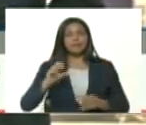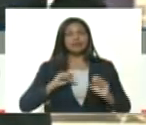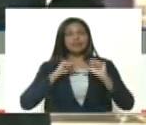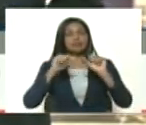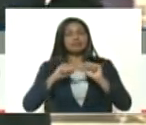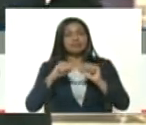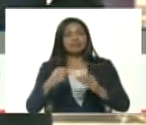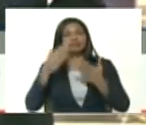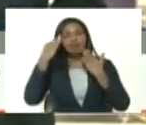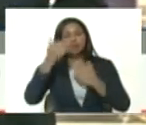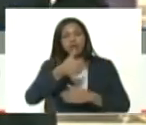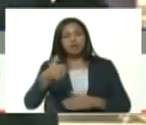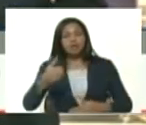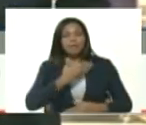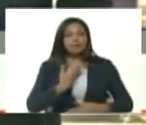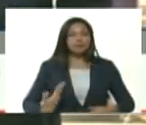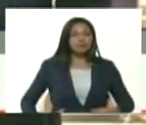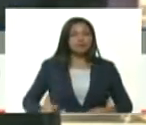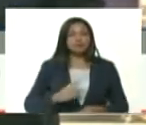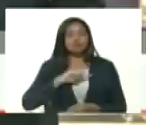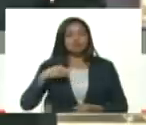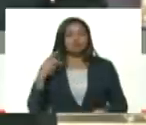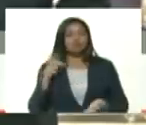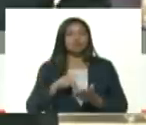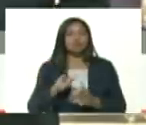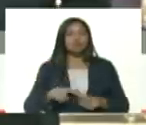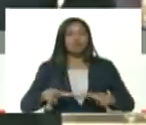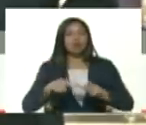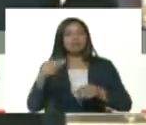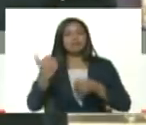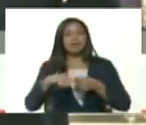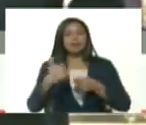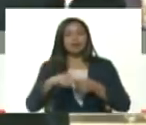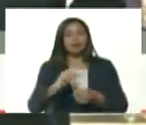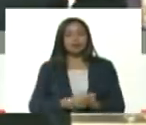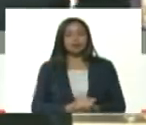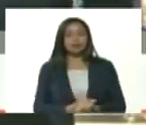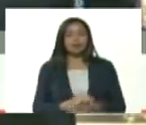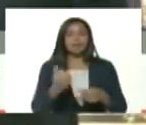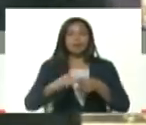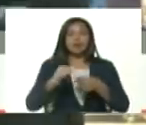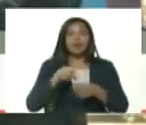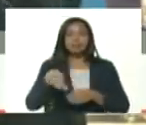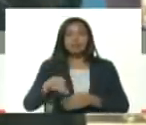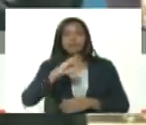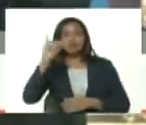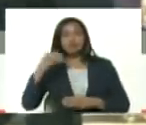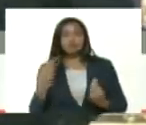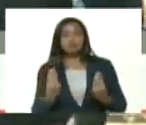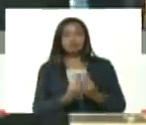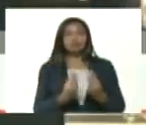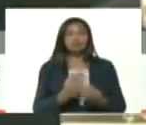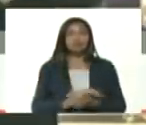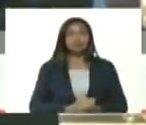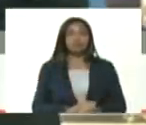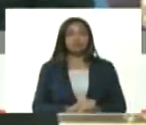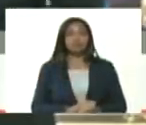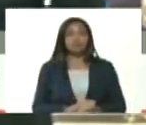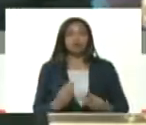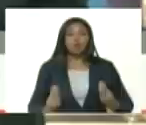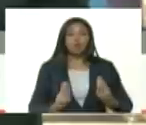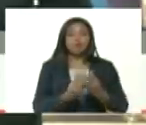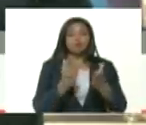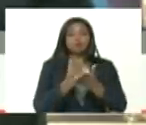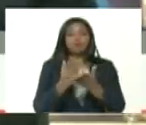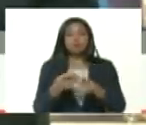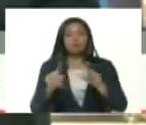patria sigue. Saludo, camarada presidente. Estamos desde la ciudad de Maracaibo, Maracaibo, estado Zulia, acompañado y acompañando